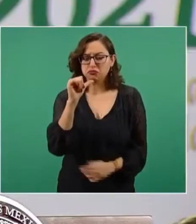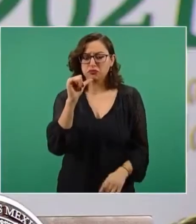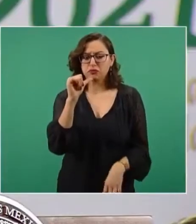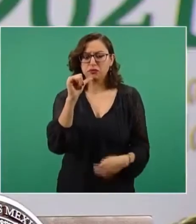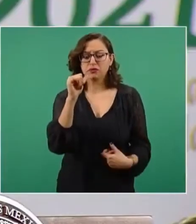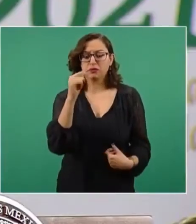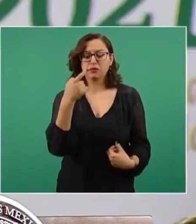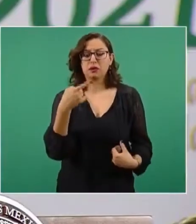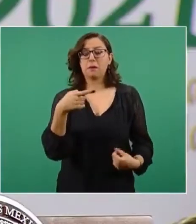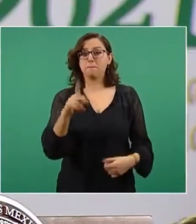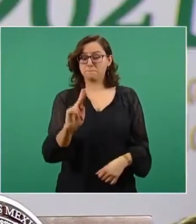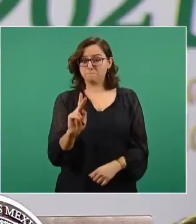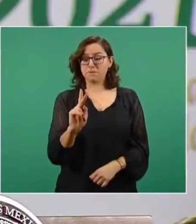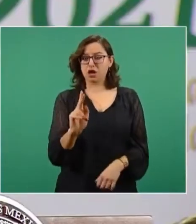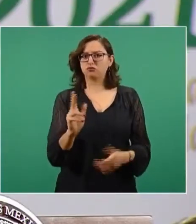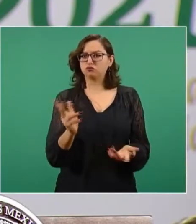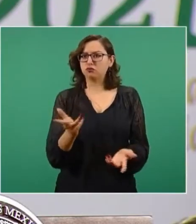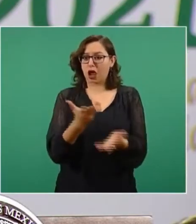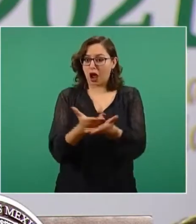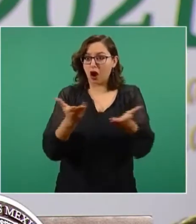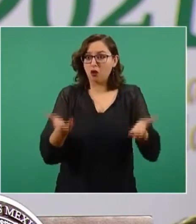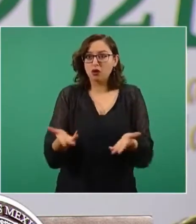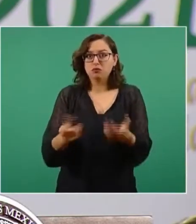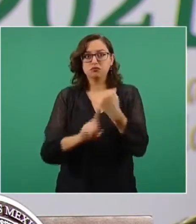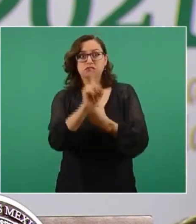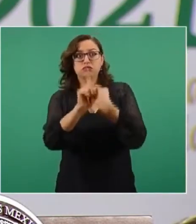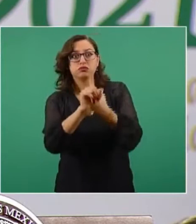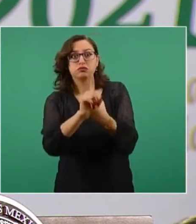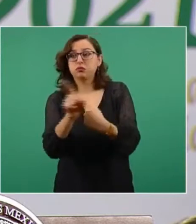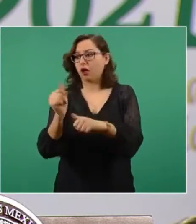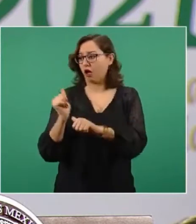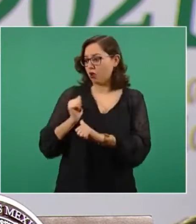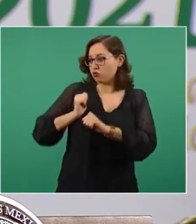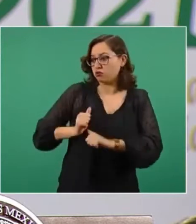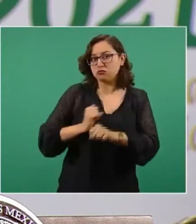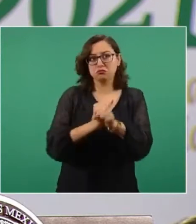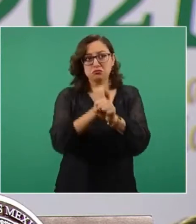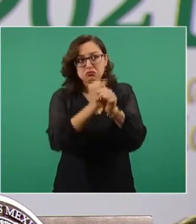alto funcionario y como quien promovió la construcción de la línea, estoy sujeto a lo que determinen las autoridades.